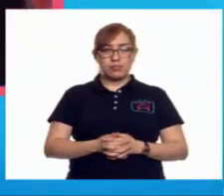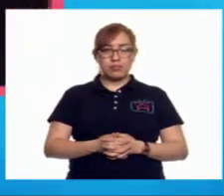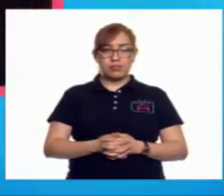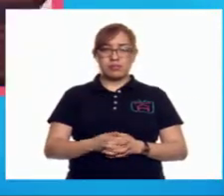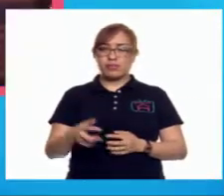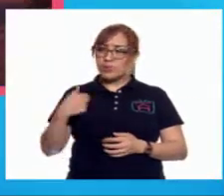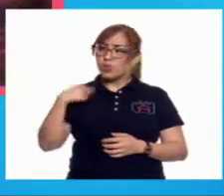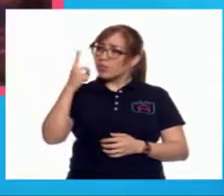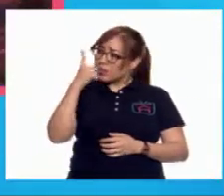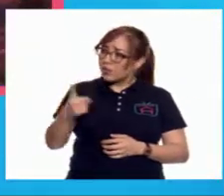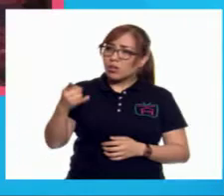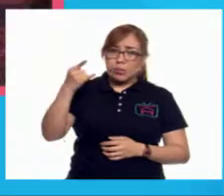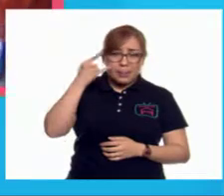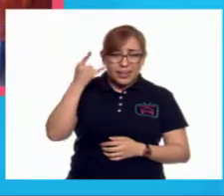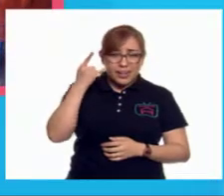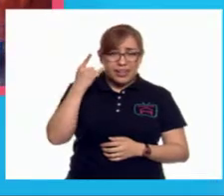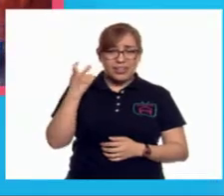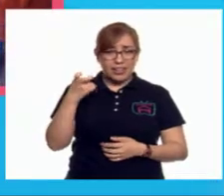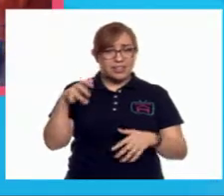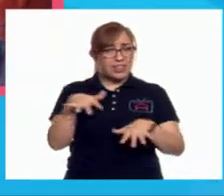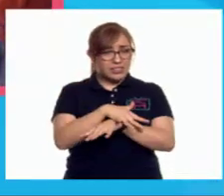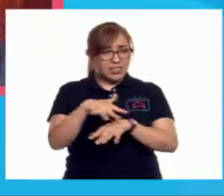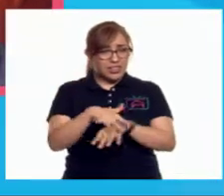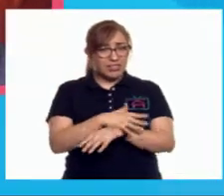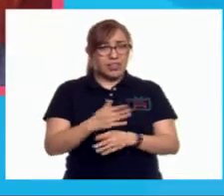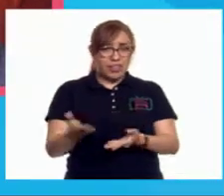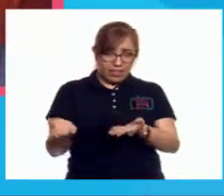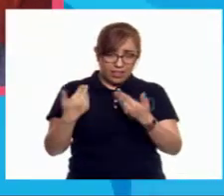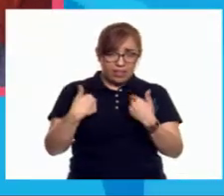diciendo que es pirata, ya la dé el dinero.